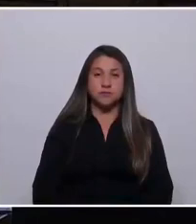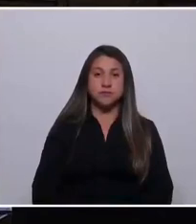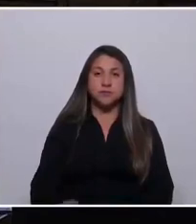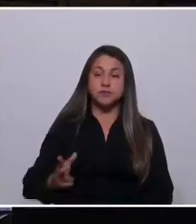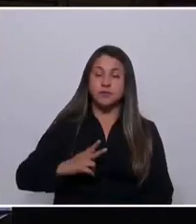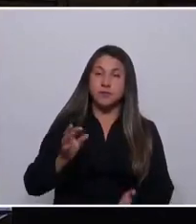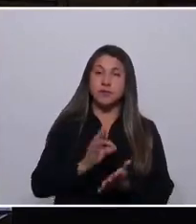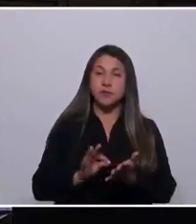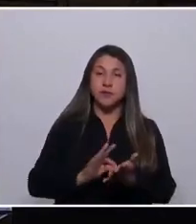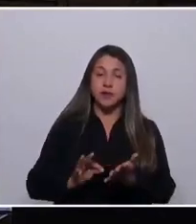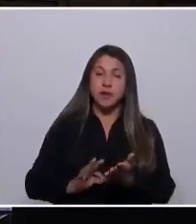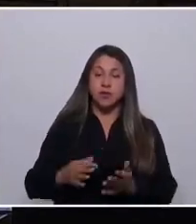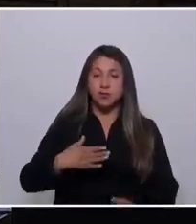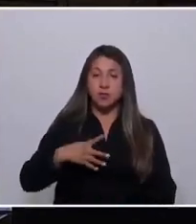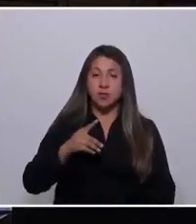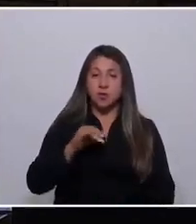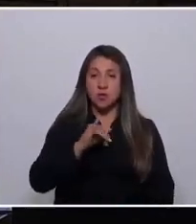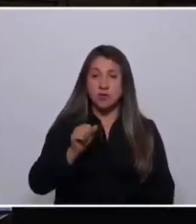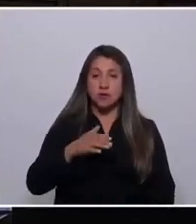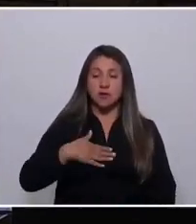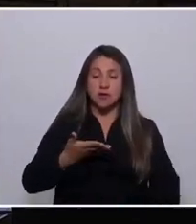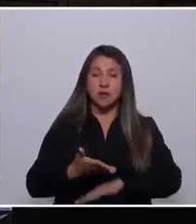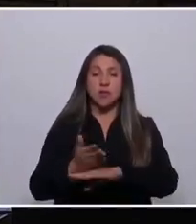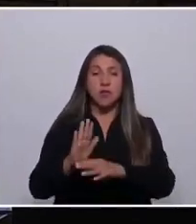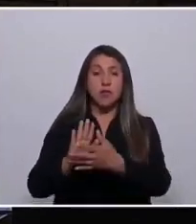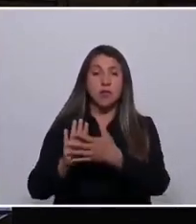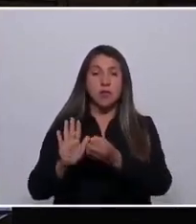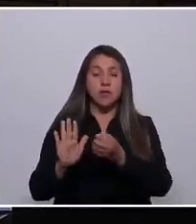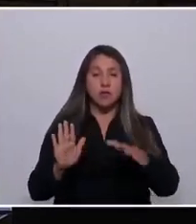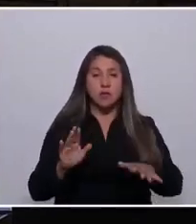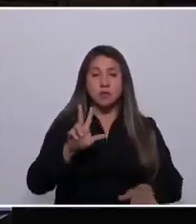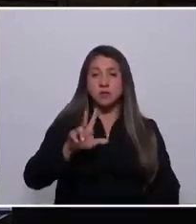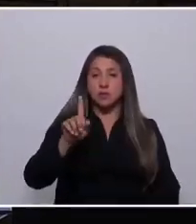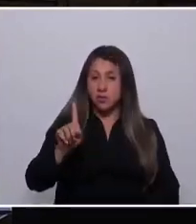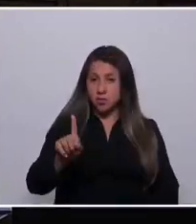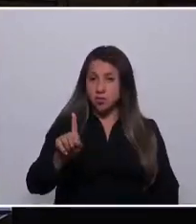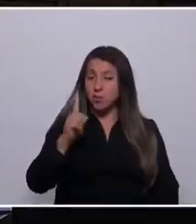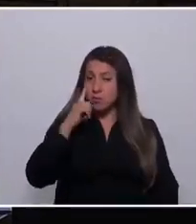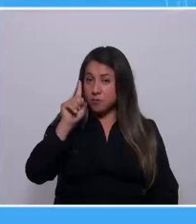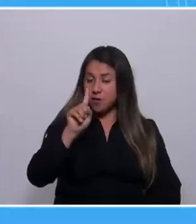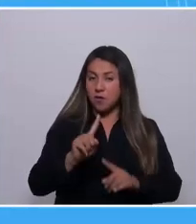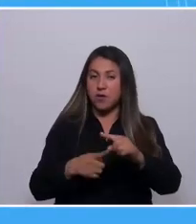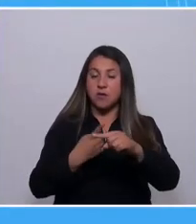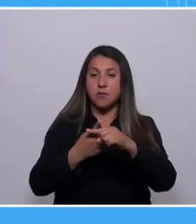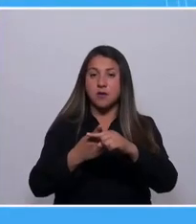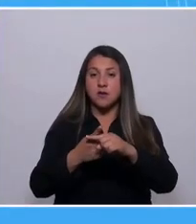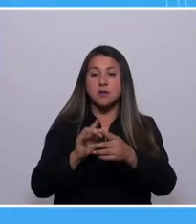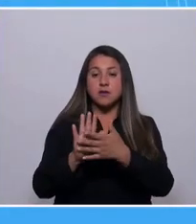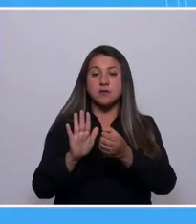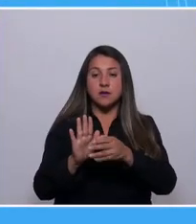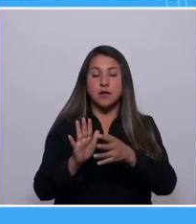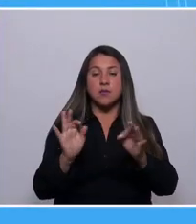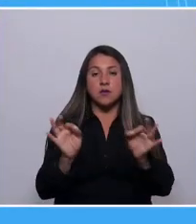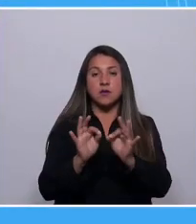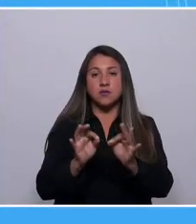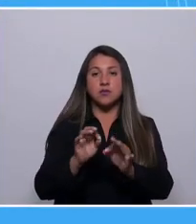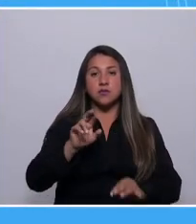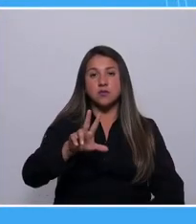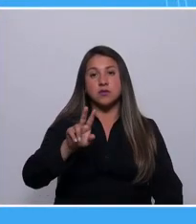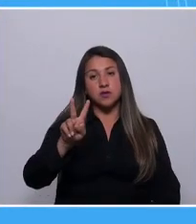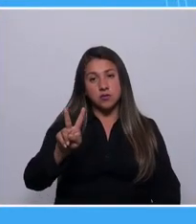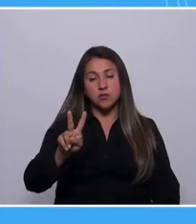Acá Mauricio Daza, vamos a retirar la indicación 81, pero además retiramos la indicación